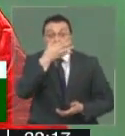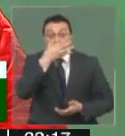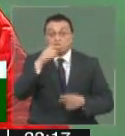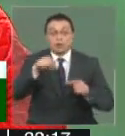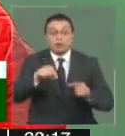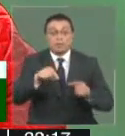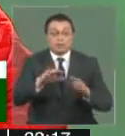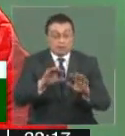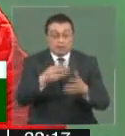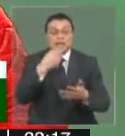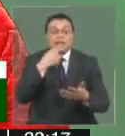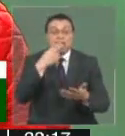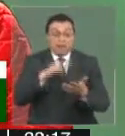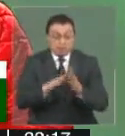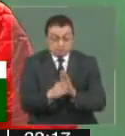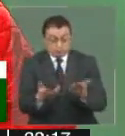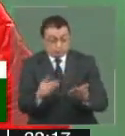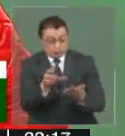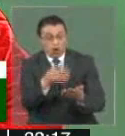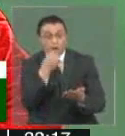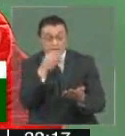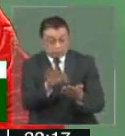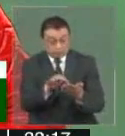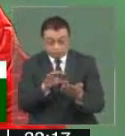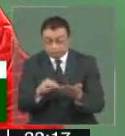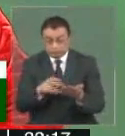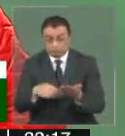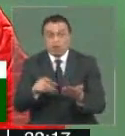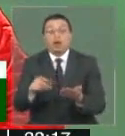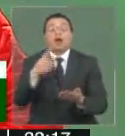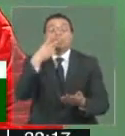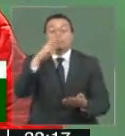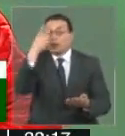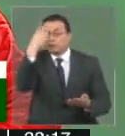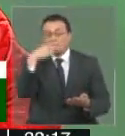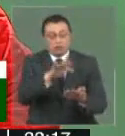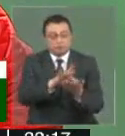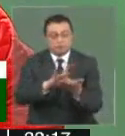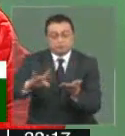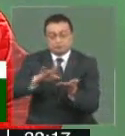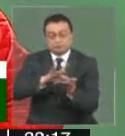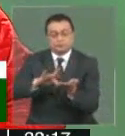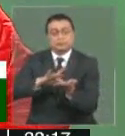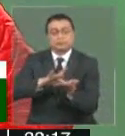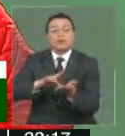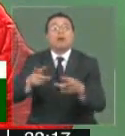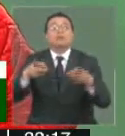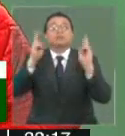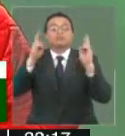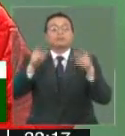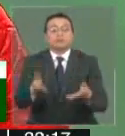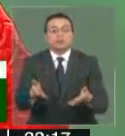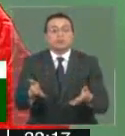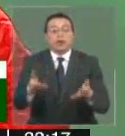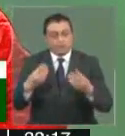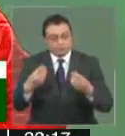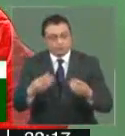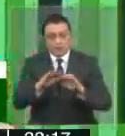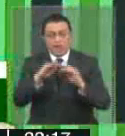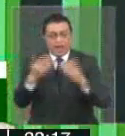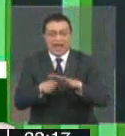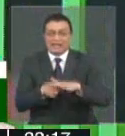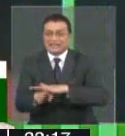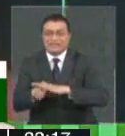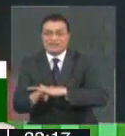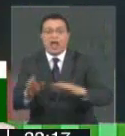en braille. ¿En serio? Y aparte que tiene, pero completa, Moni, completa la carta en braille. Y también tiene la accesibilidad